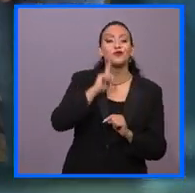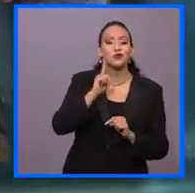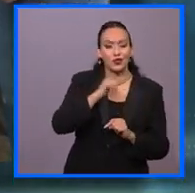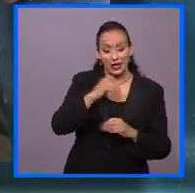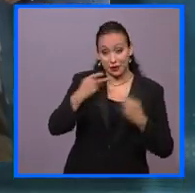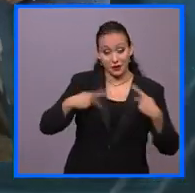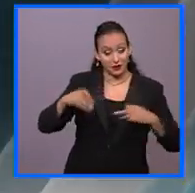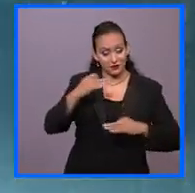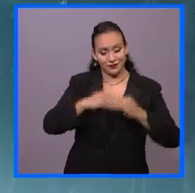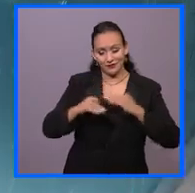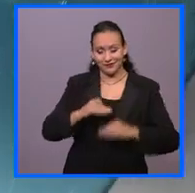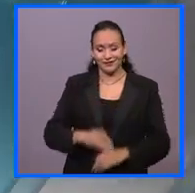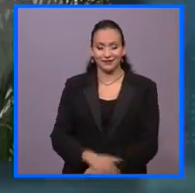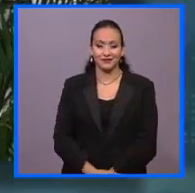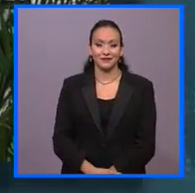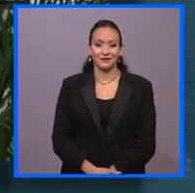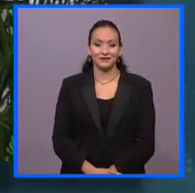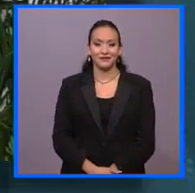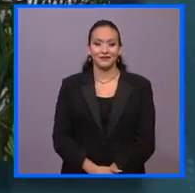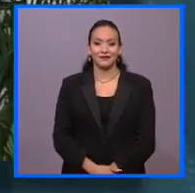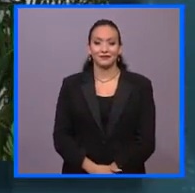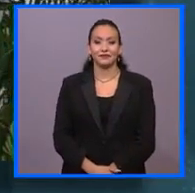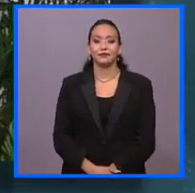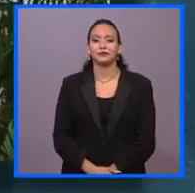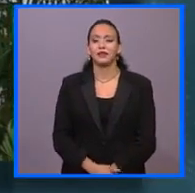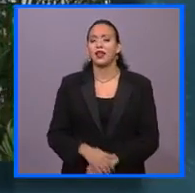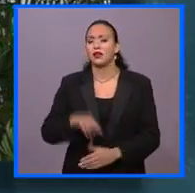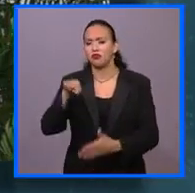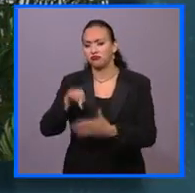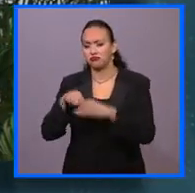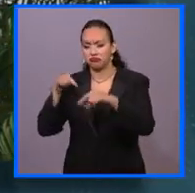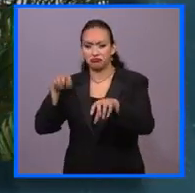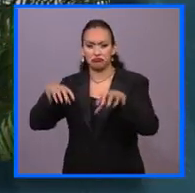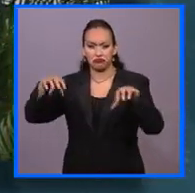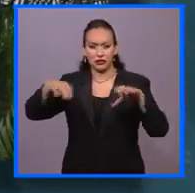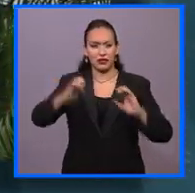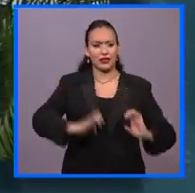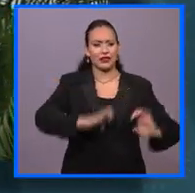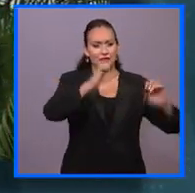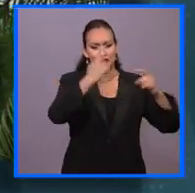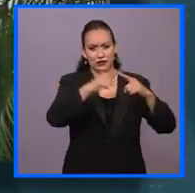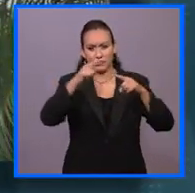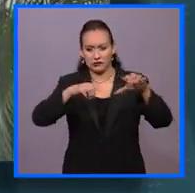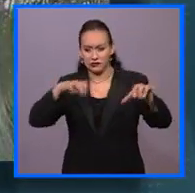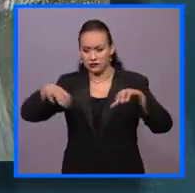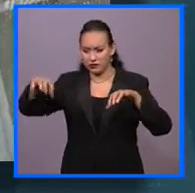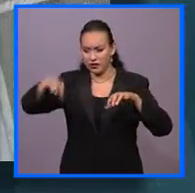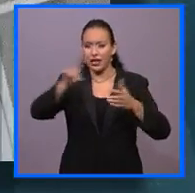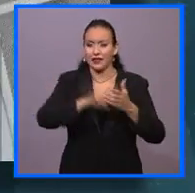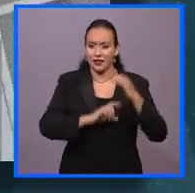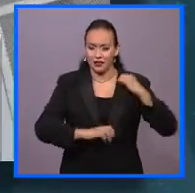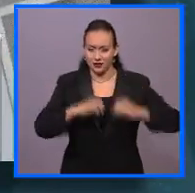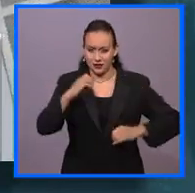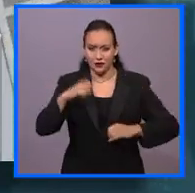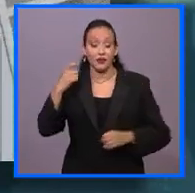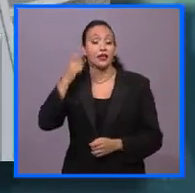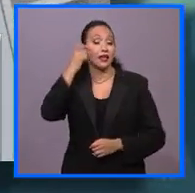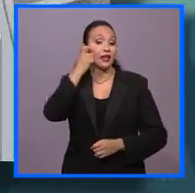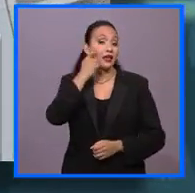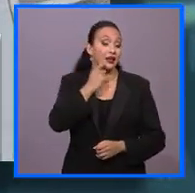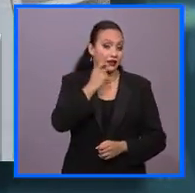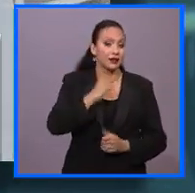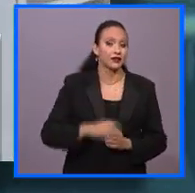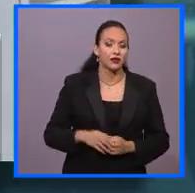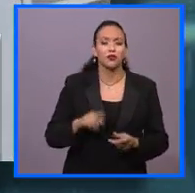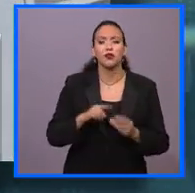la ciudadanía. En distintas sedes administrativas y jurisdiccionales del Poder Judicial de Guerrero, en